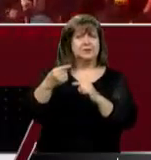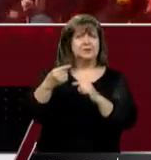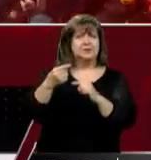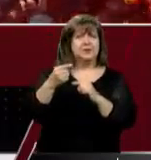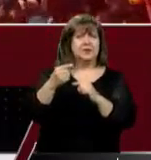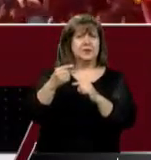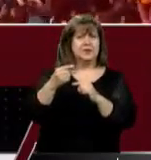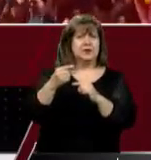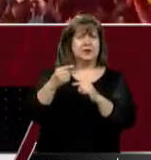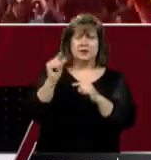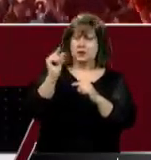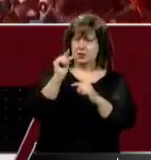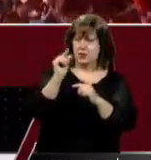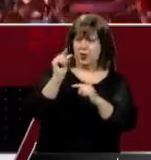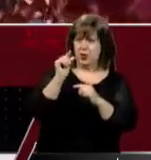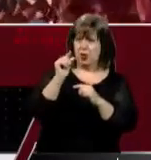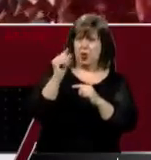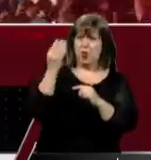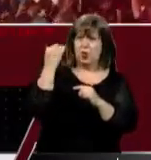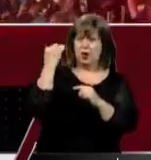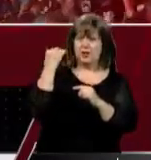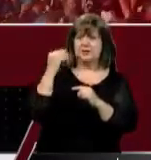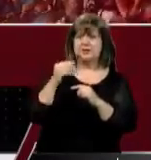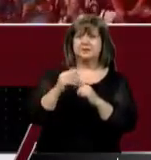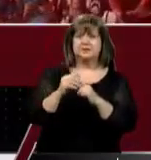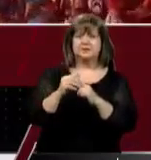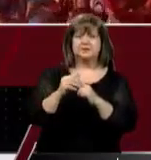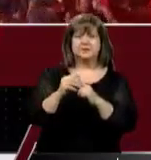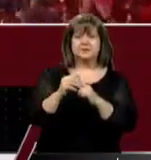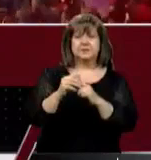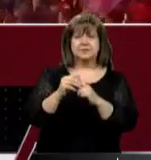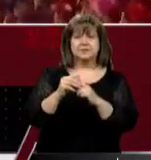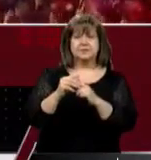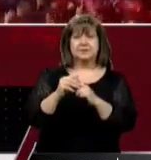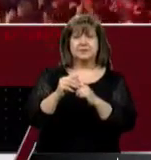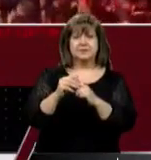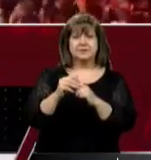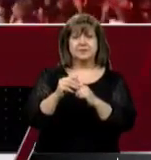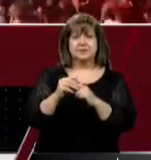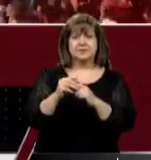Hace poquito. Sí, un poquito.